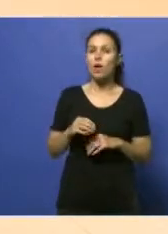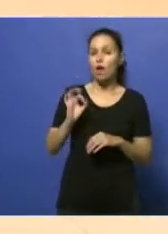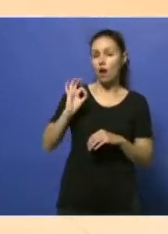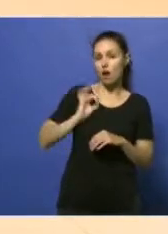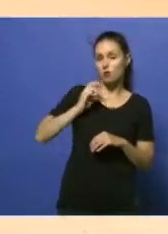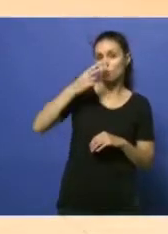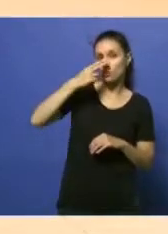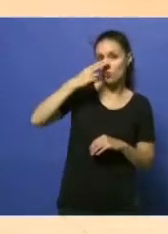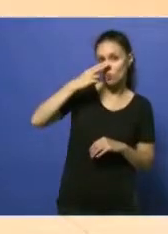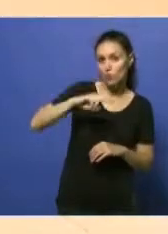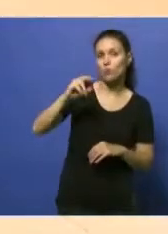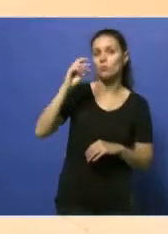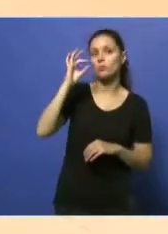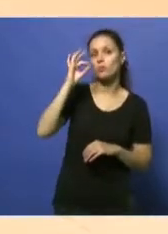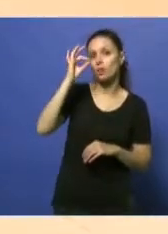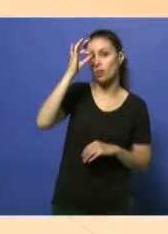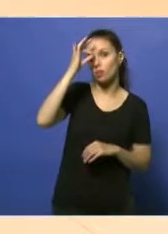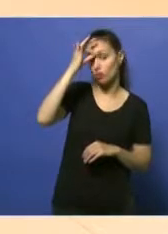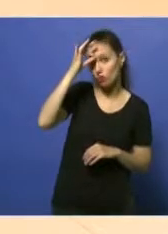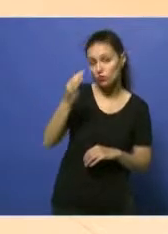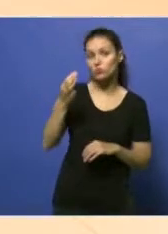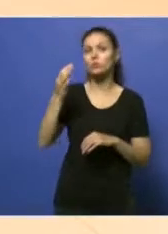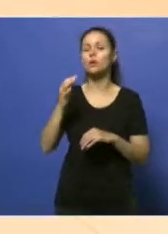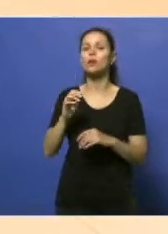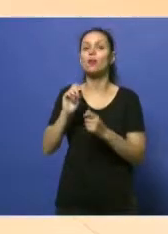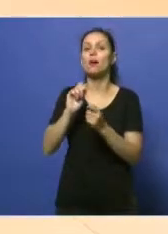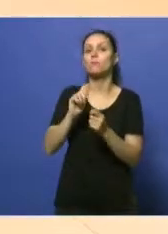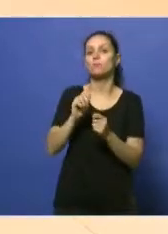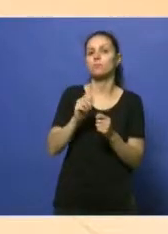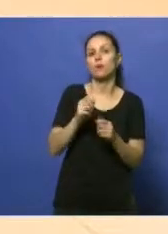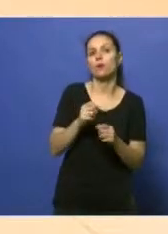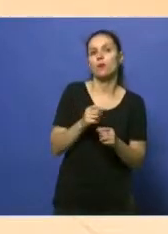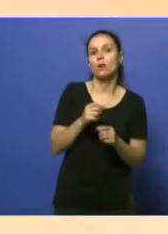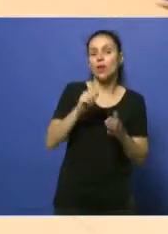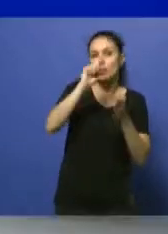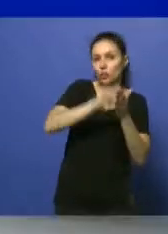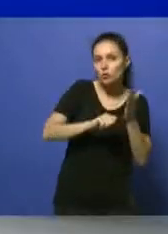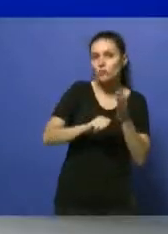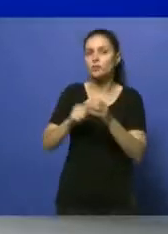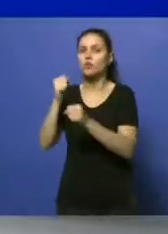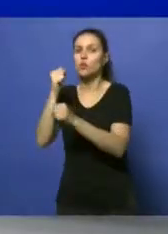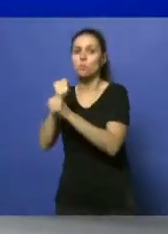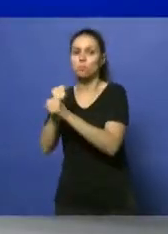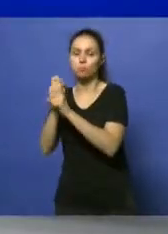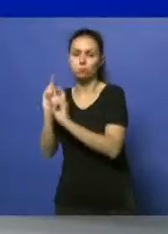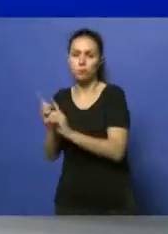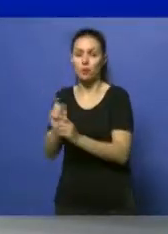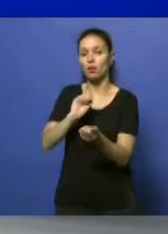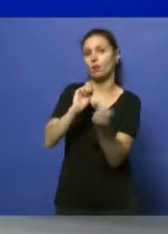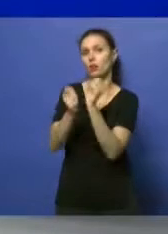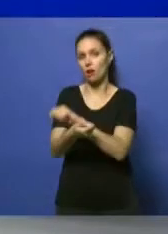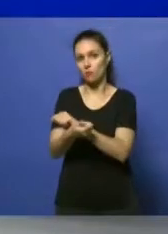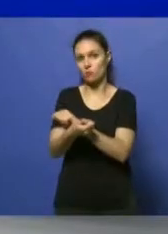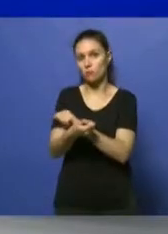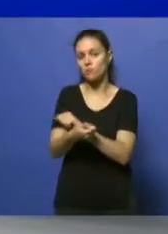2012, entonces hace desde el 2012 que no tenemos ningún ingreso de compañeros a planta. Y el tema de personal, nosotros cuando nos